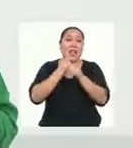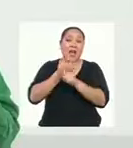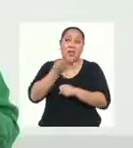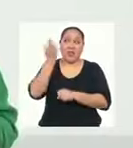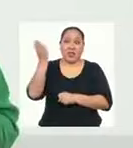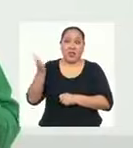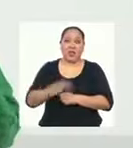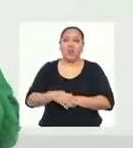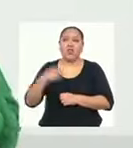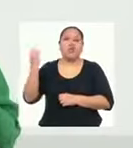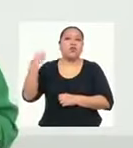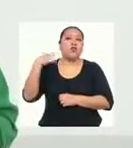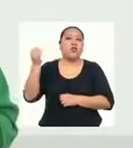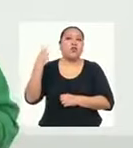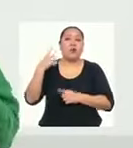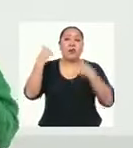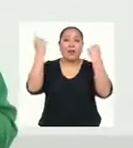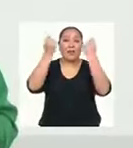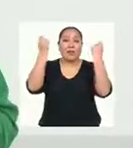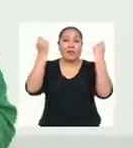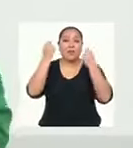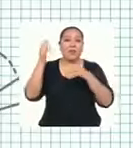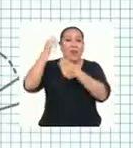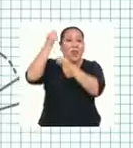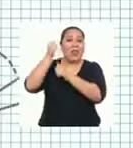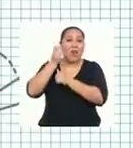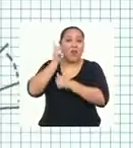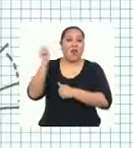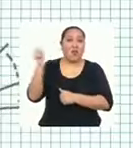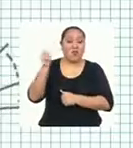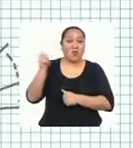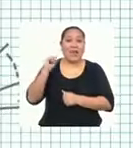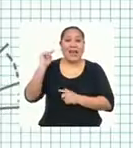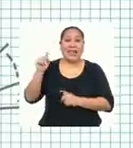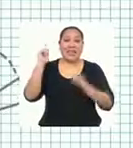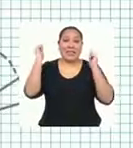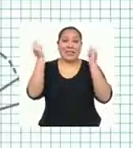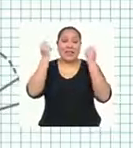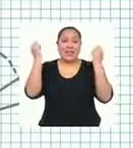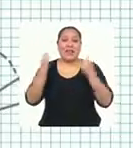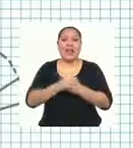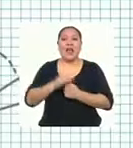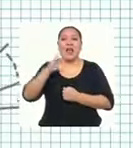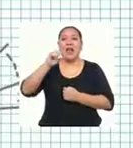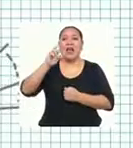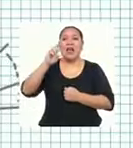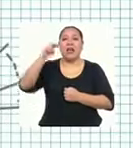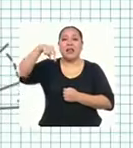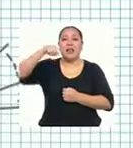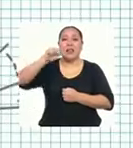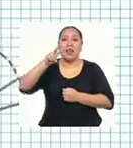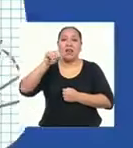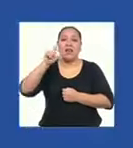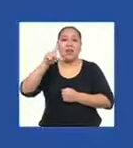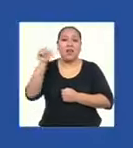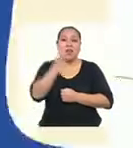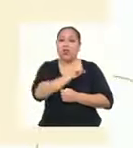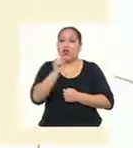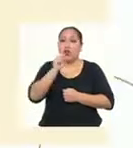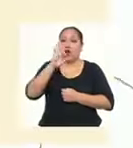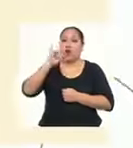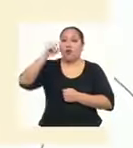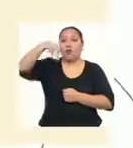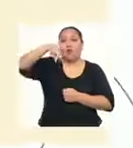carnaval que se da en esas fechas, en agosto. Y allí se celebraba el carnaval de Nothing Hill, en Londres.